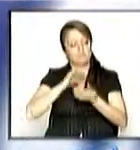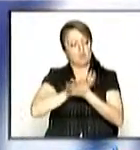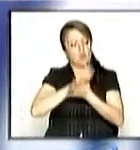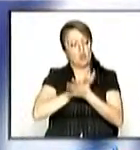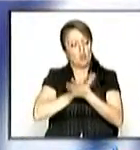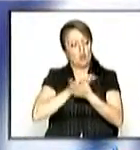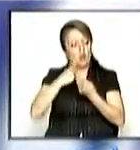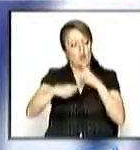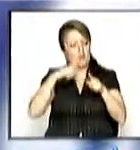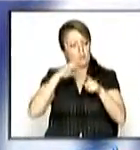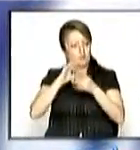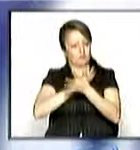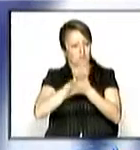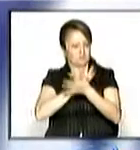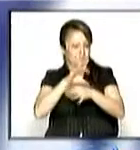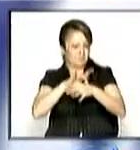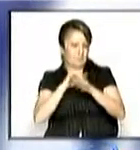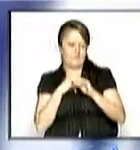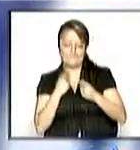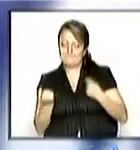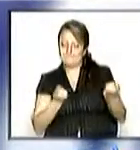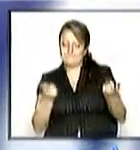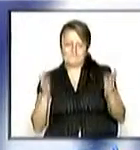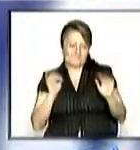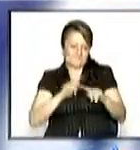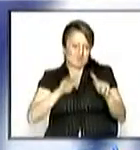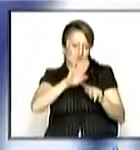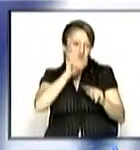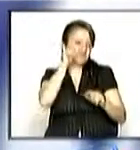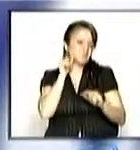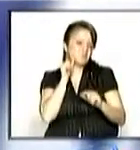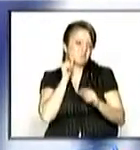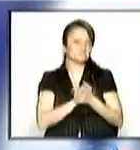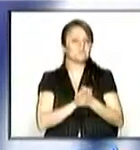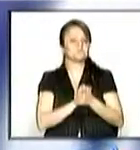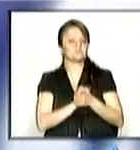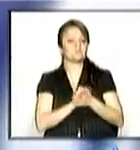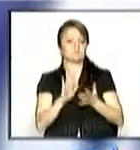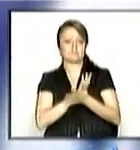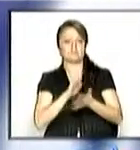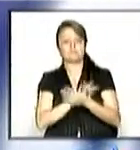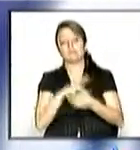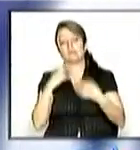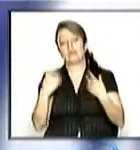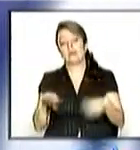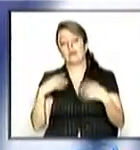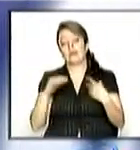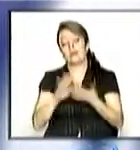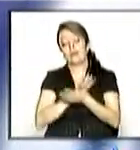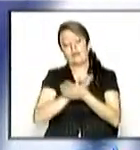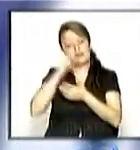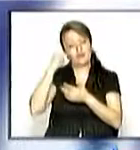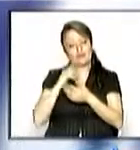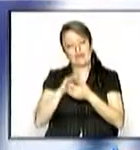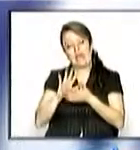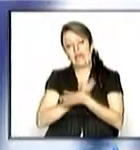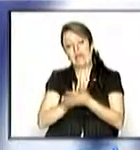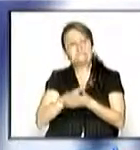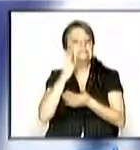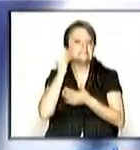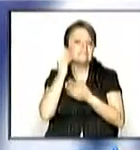colega ortodoncista, pues porque yo no manejo ese tipo de especialización, y era una anécdota que